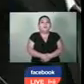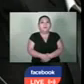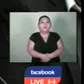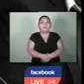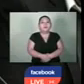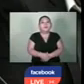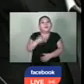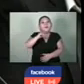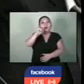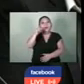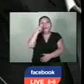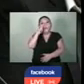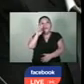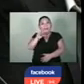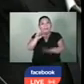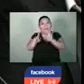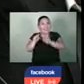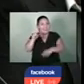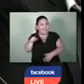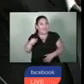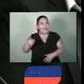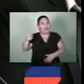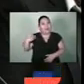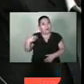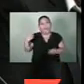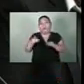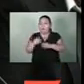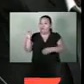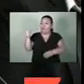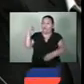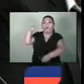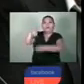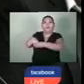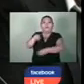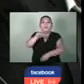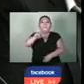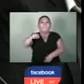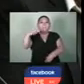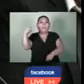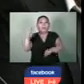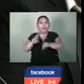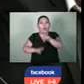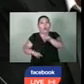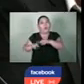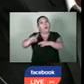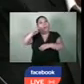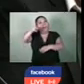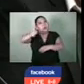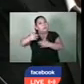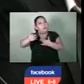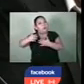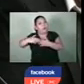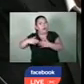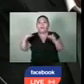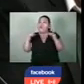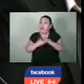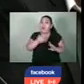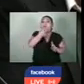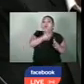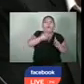26 de junio del mismo año, se realizó otro depósito en efectivo por $1,000 y un mes después, el mismo